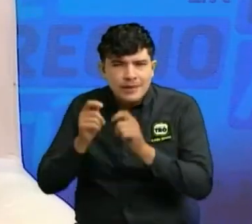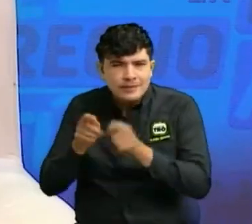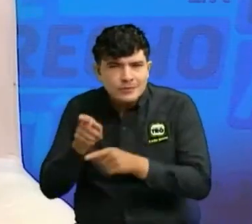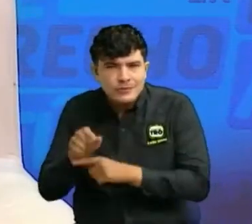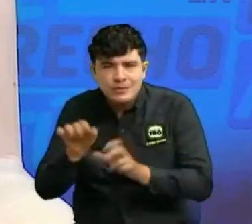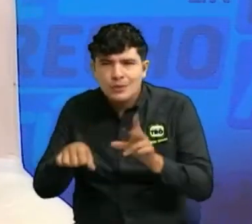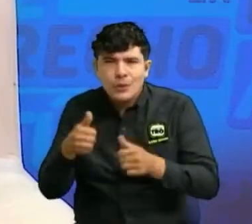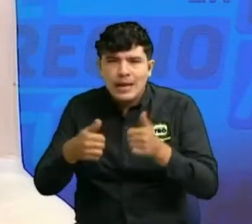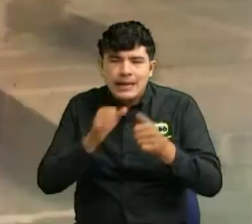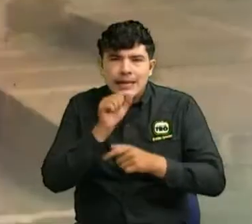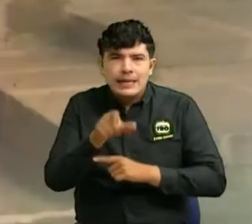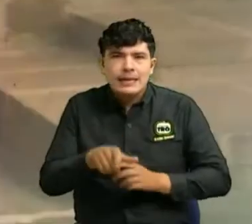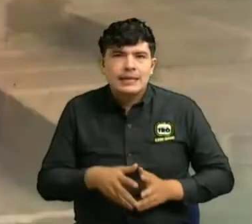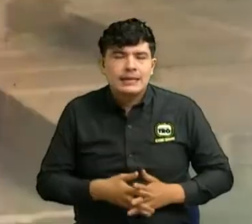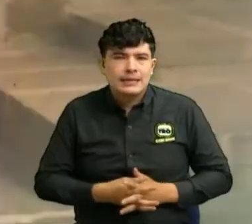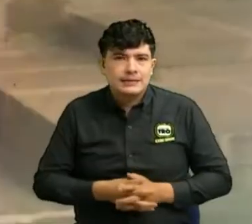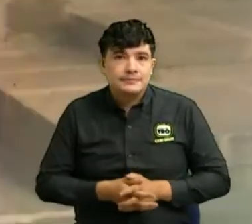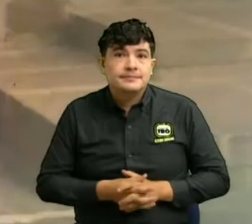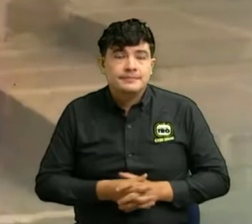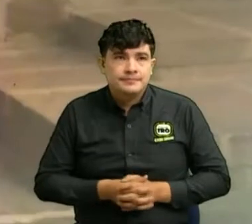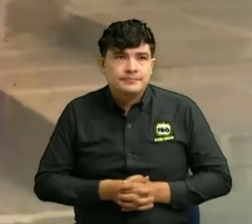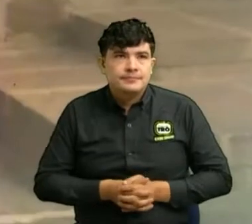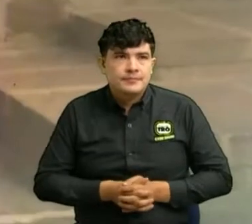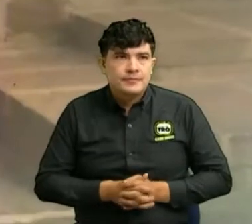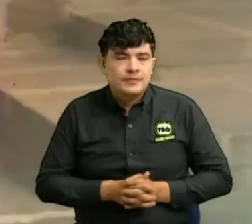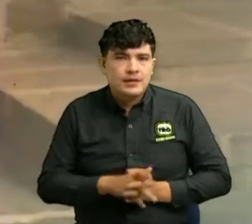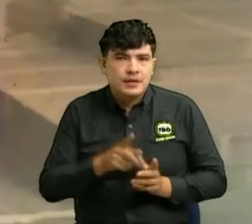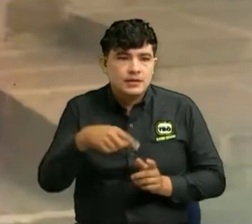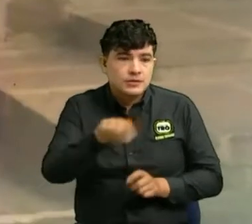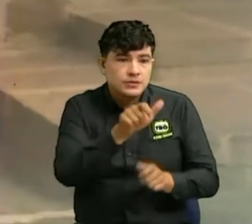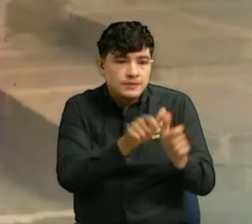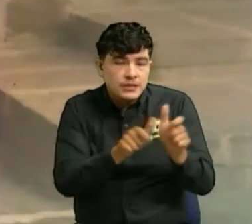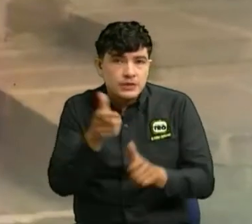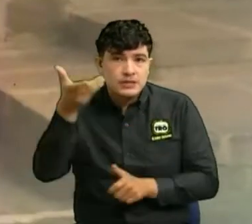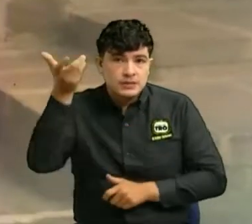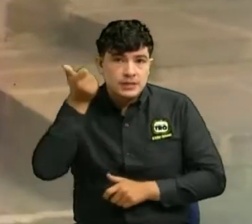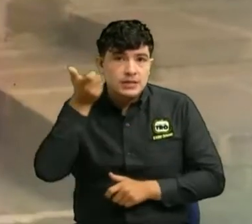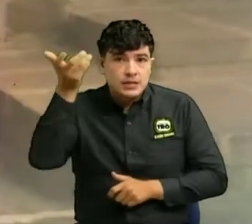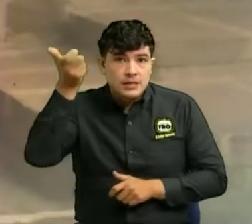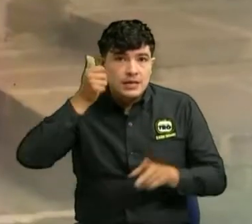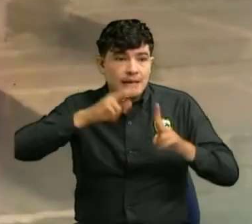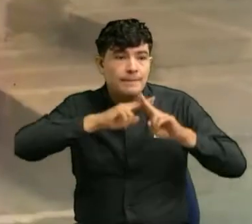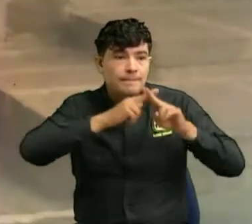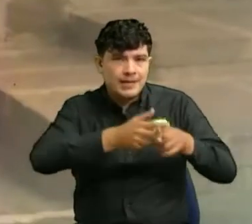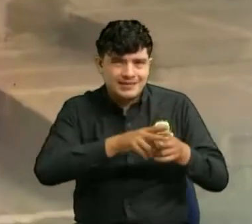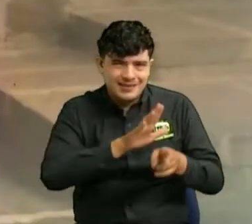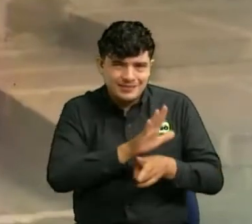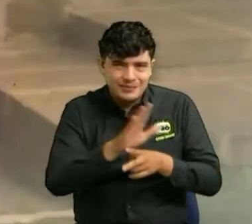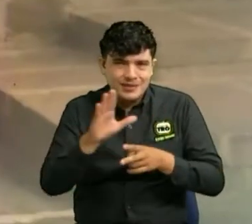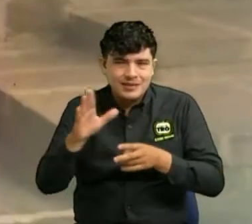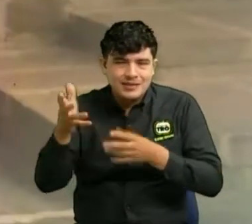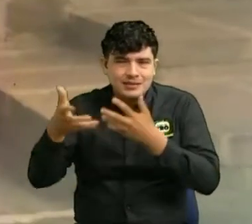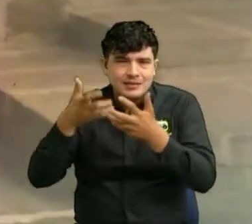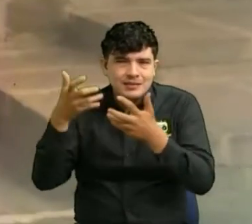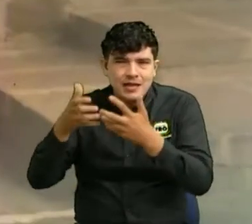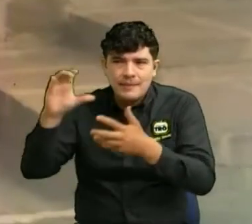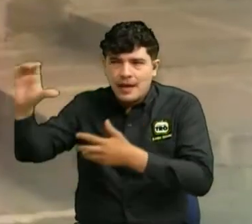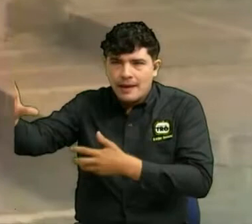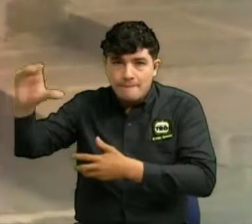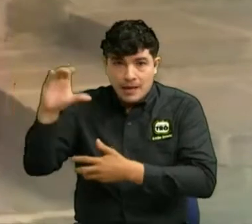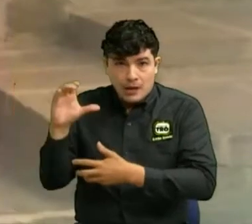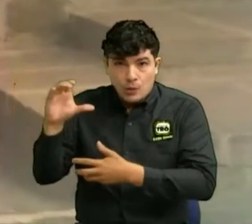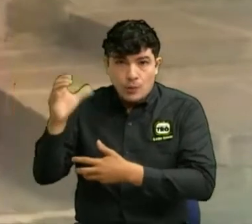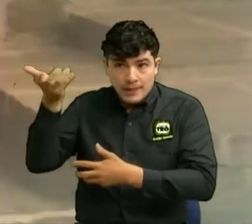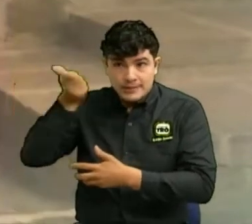abogada? Bueno, normalmente a los pensionados se les prestan por el sistema de libranzas. ¿Qué es esto? Que